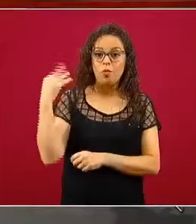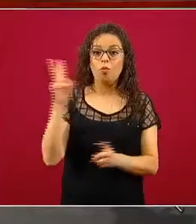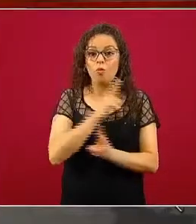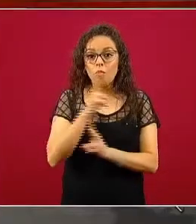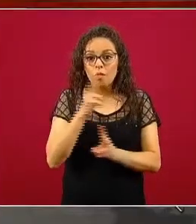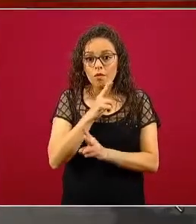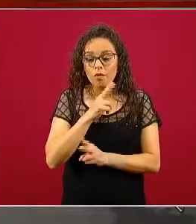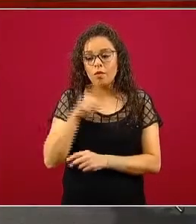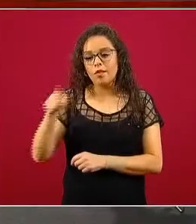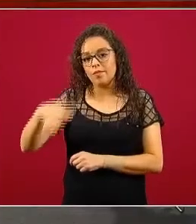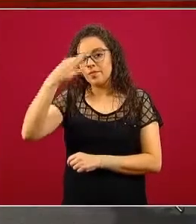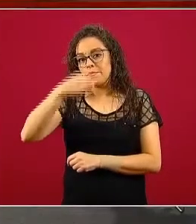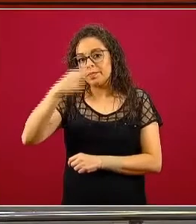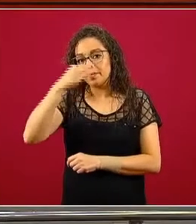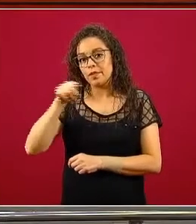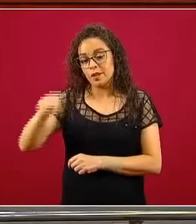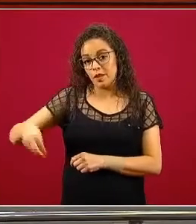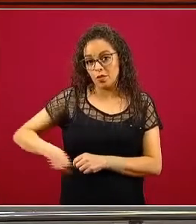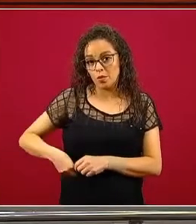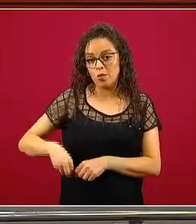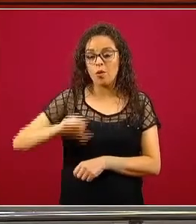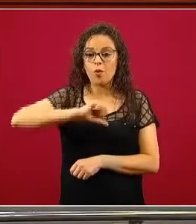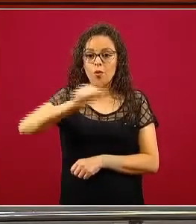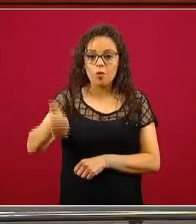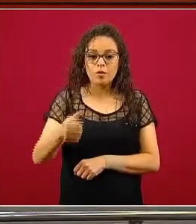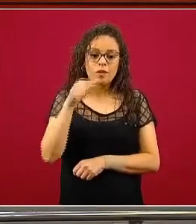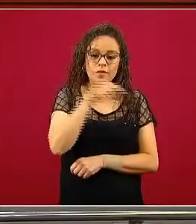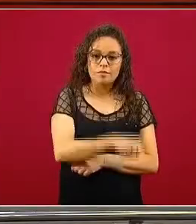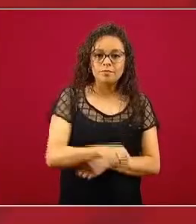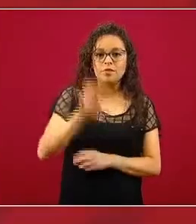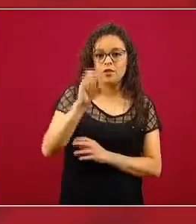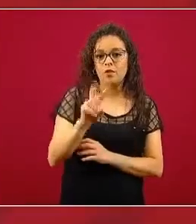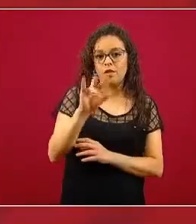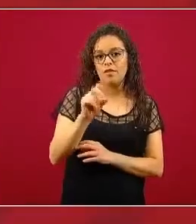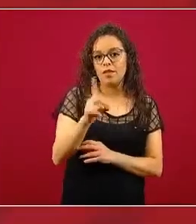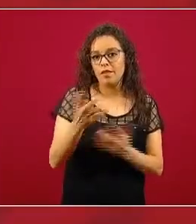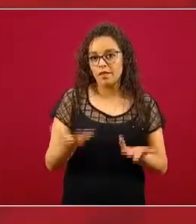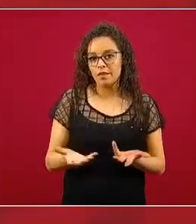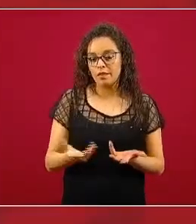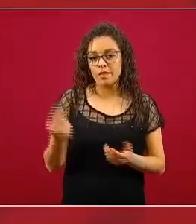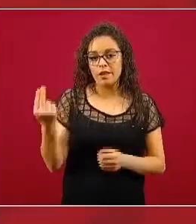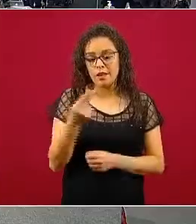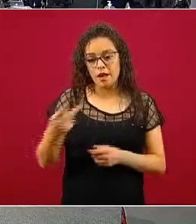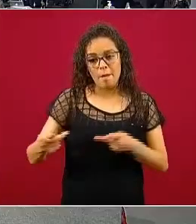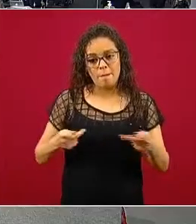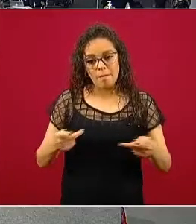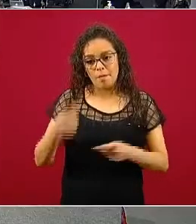quienes la tengan por COVID. Entonces, preparémonos para una epidemia larga.